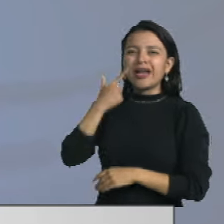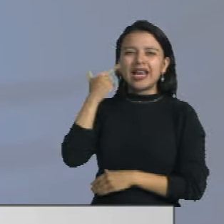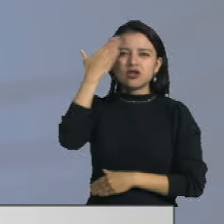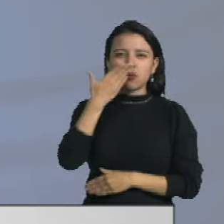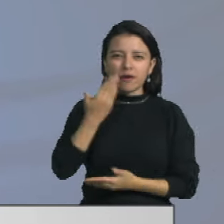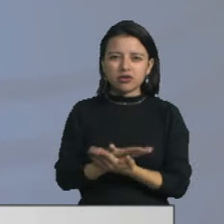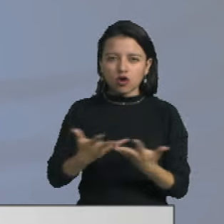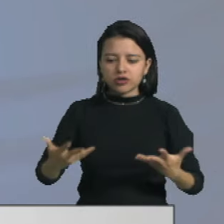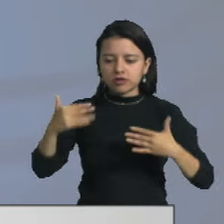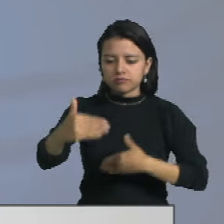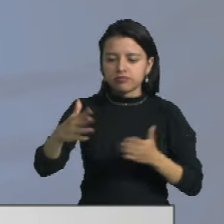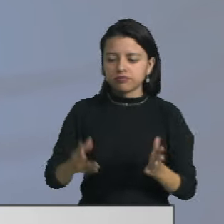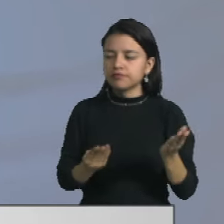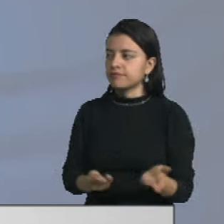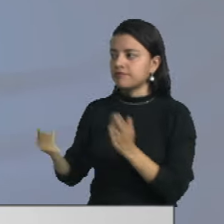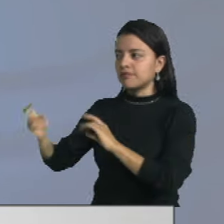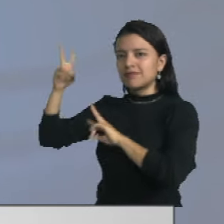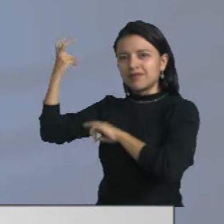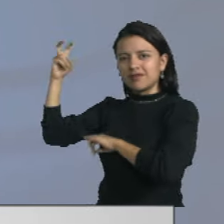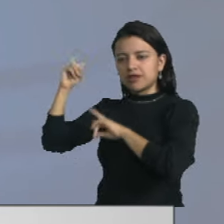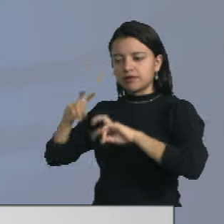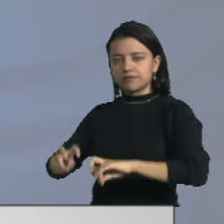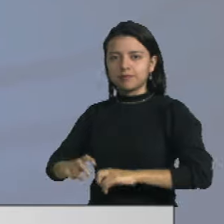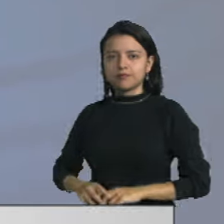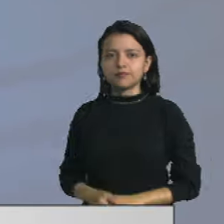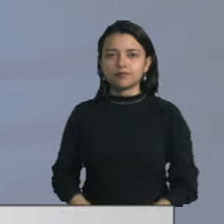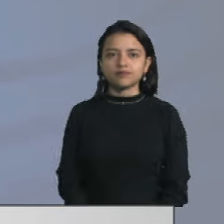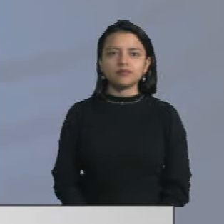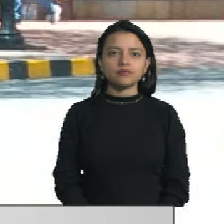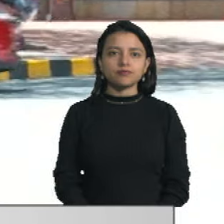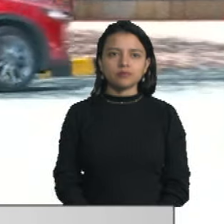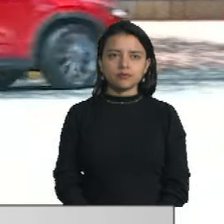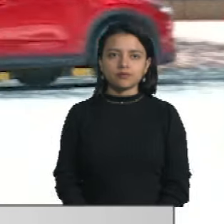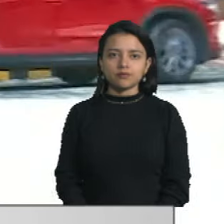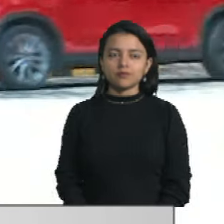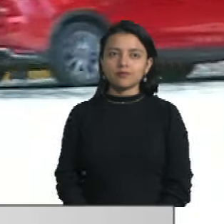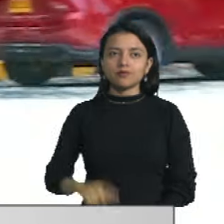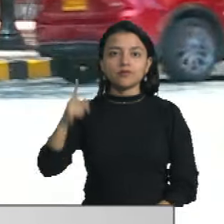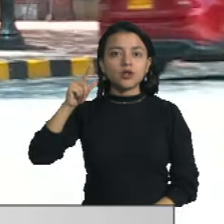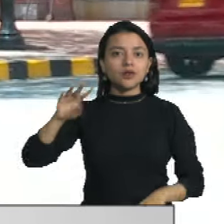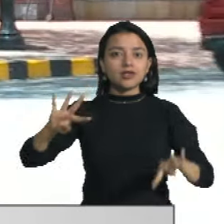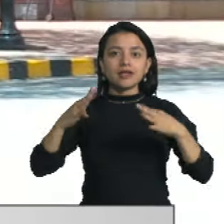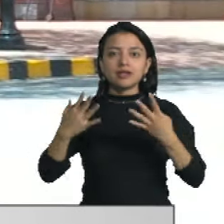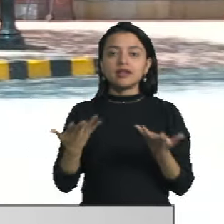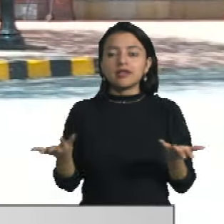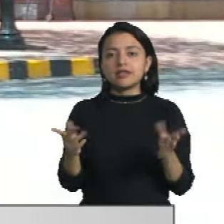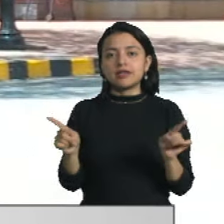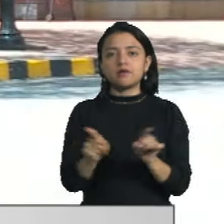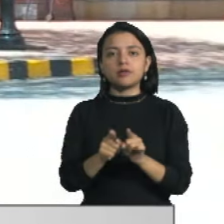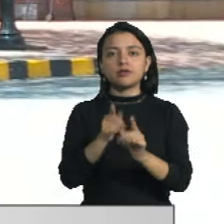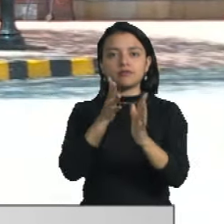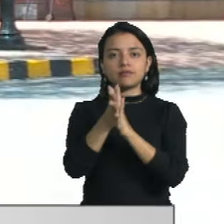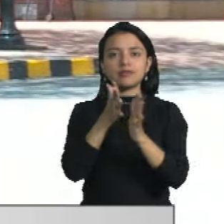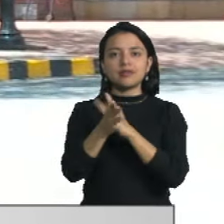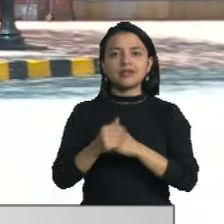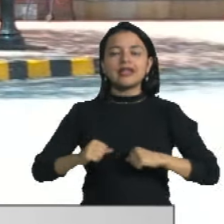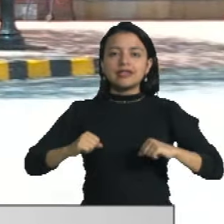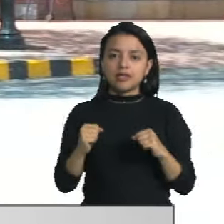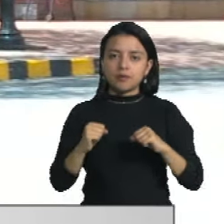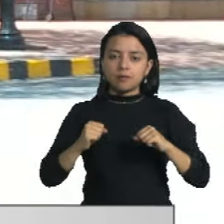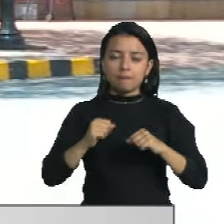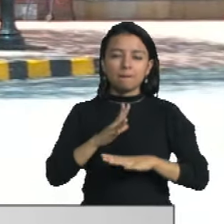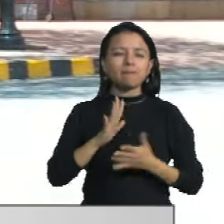dejados a disposición de la Fiscalía General de la Nación. Luisa y televidentes, por el momento de la información desde la capital del